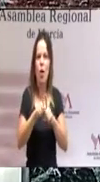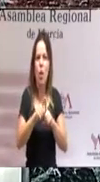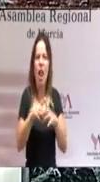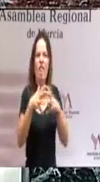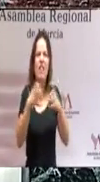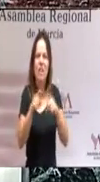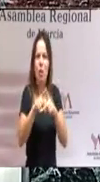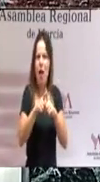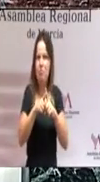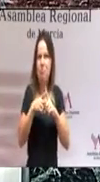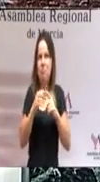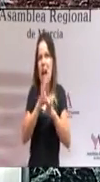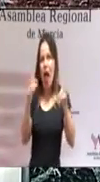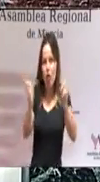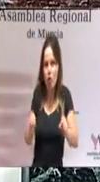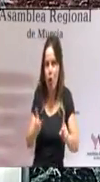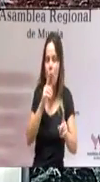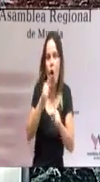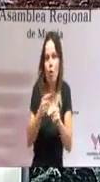que chirrían y no nos llevan a ningún sitio.